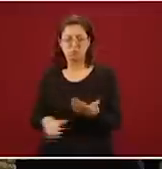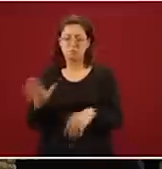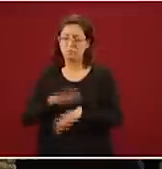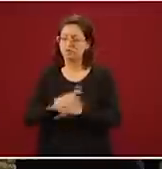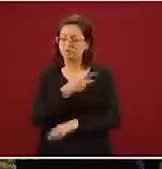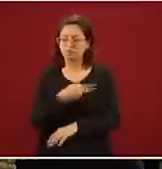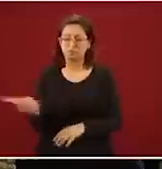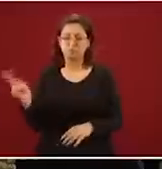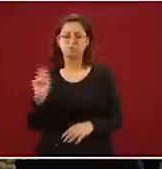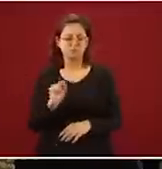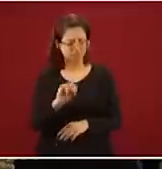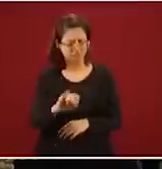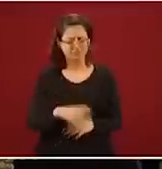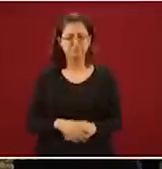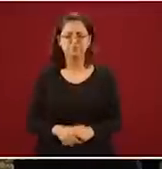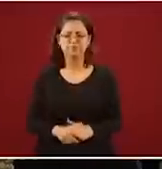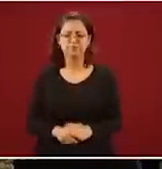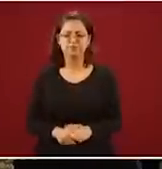Sí.